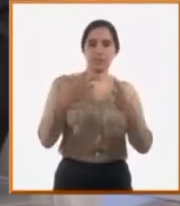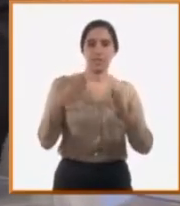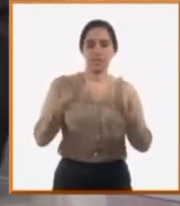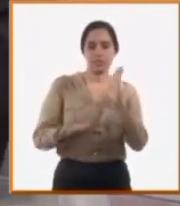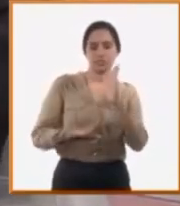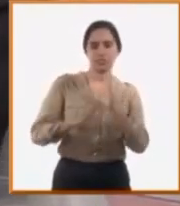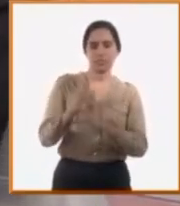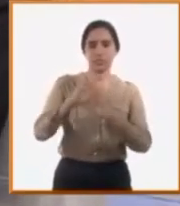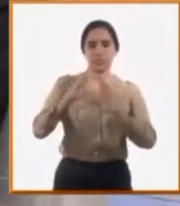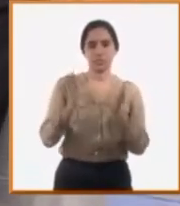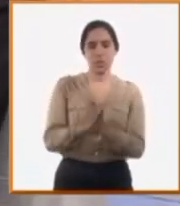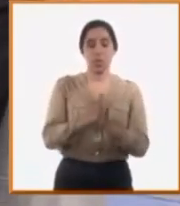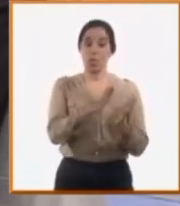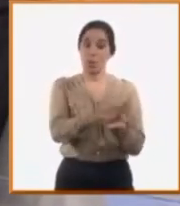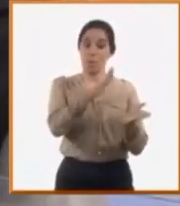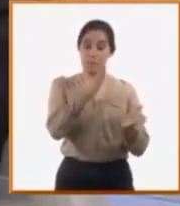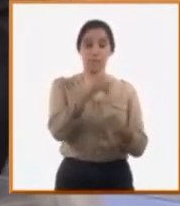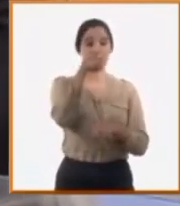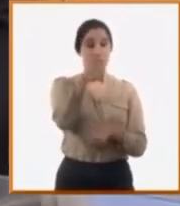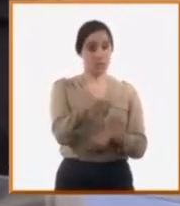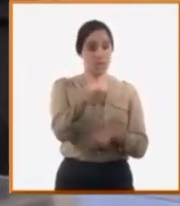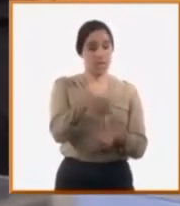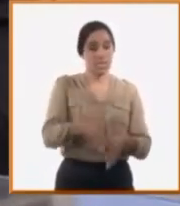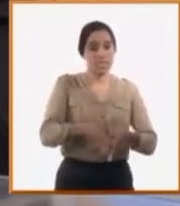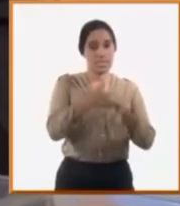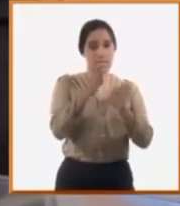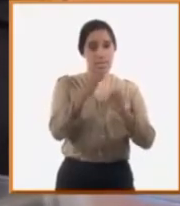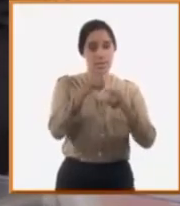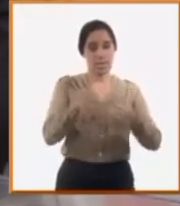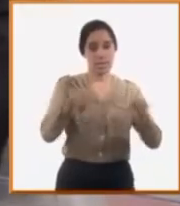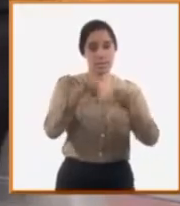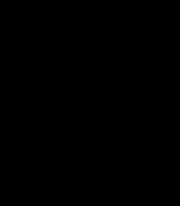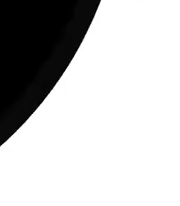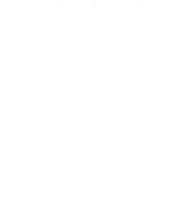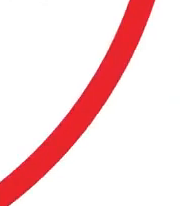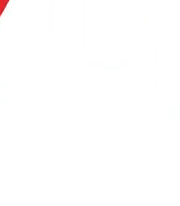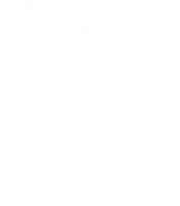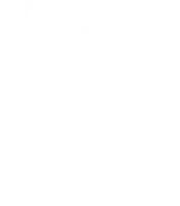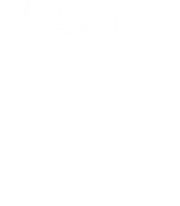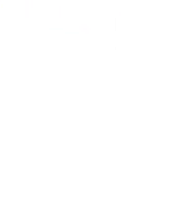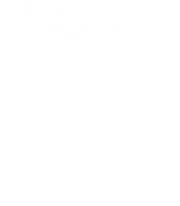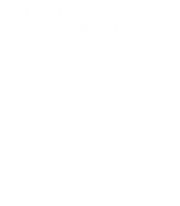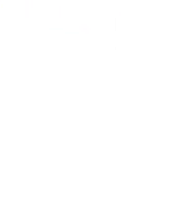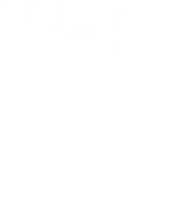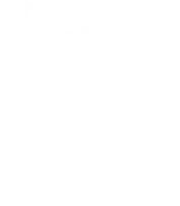todo insisto el compromiso de las instituciones y la comunidad de la educación superior cub